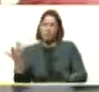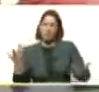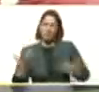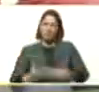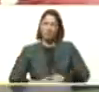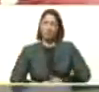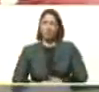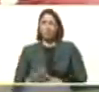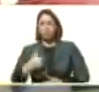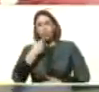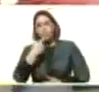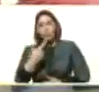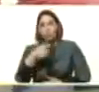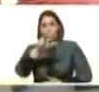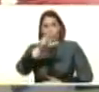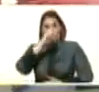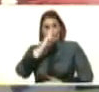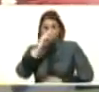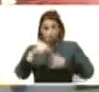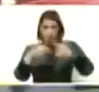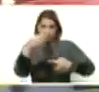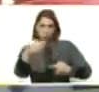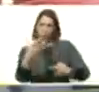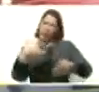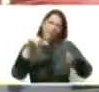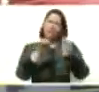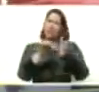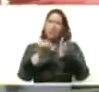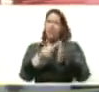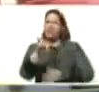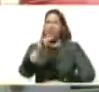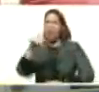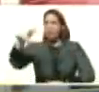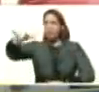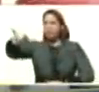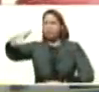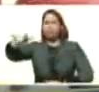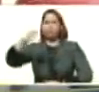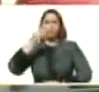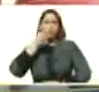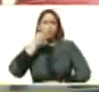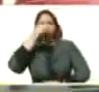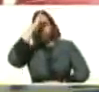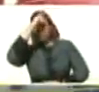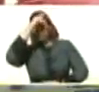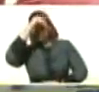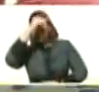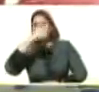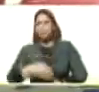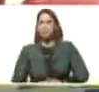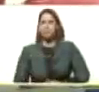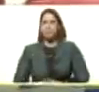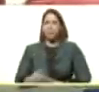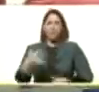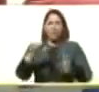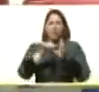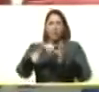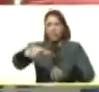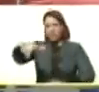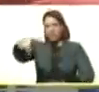Y yo digo 3 años después, ¿dónde está el títere de Donald Trump? ¿Dónde está el